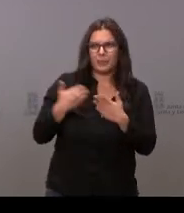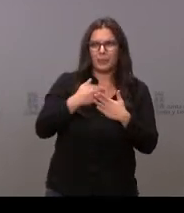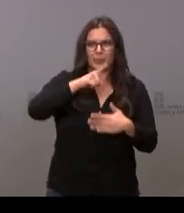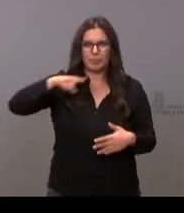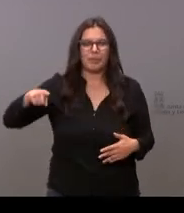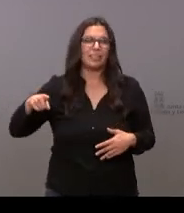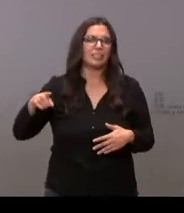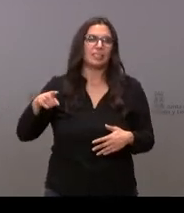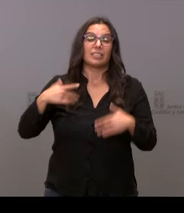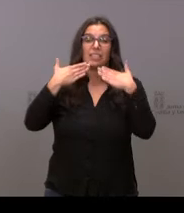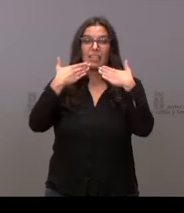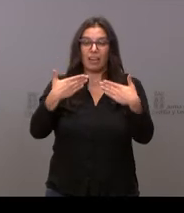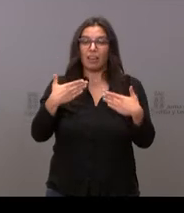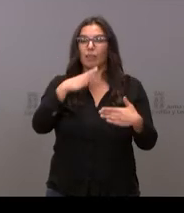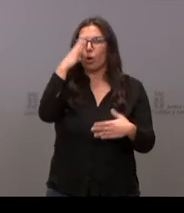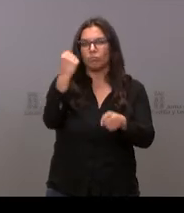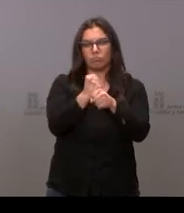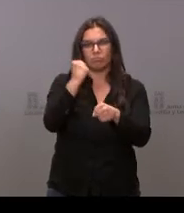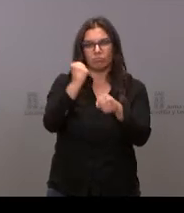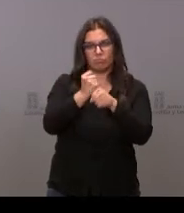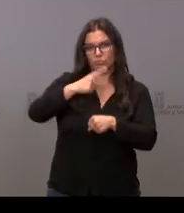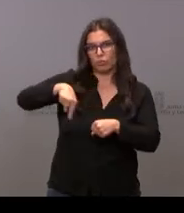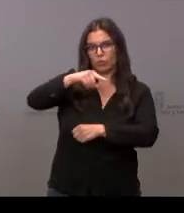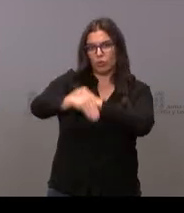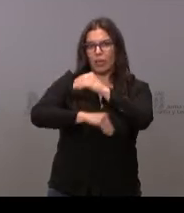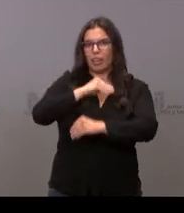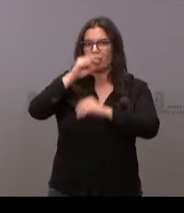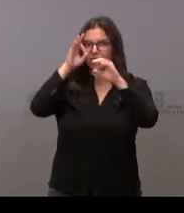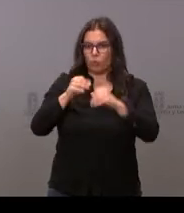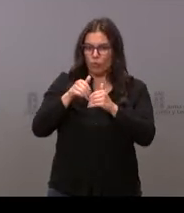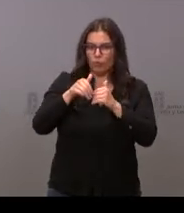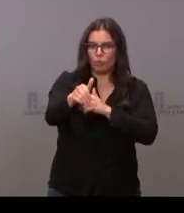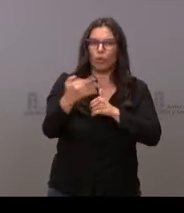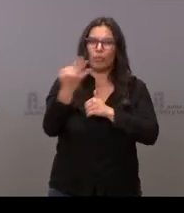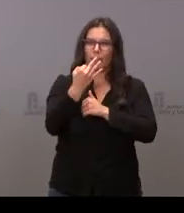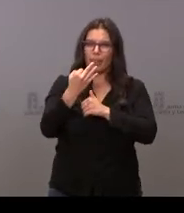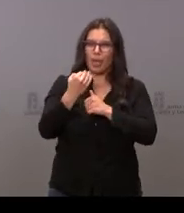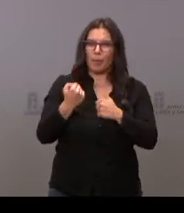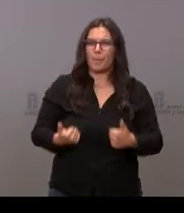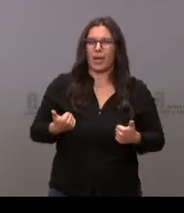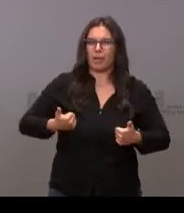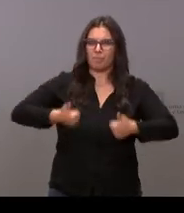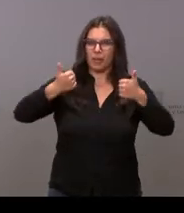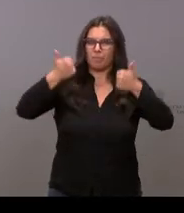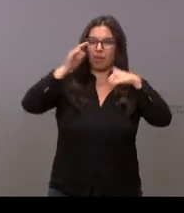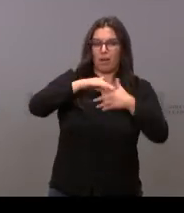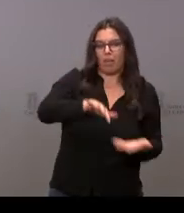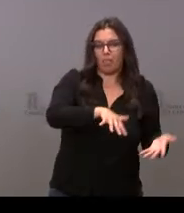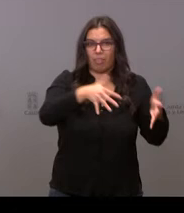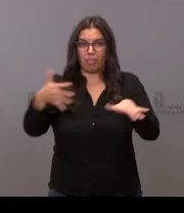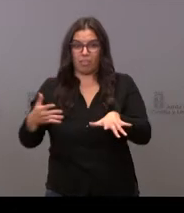y gracias por ese trabajo que en el futuro tenemos que desarrollar para hacer realidad todo lo que aquí